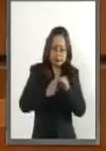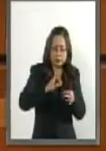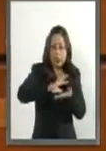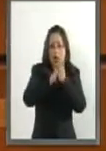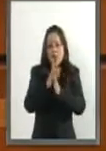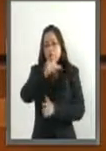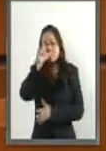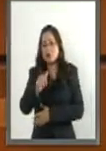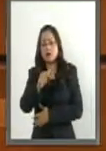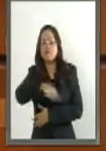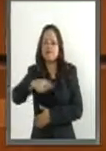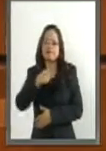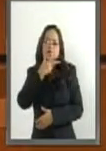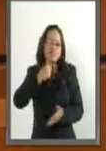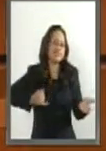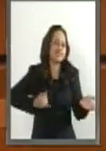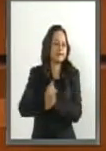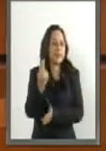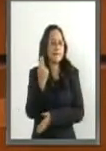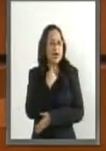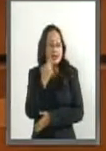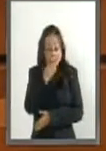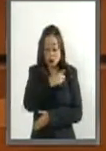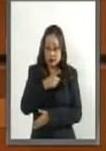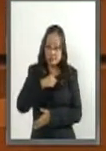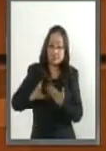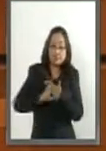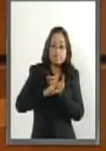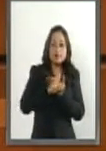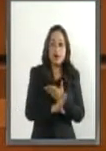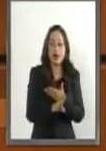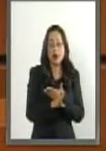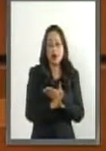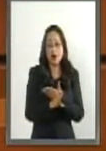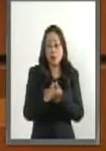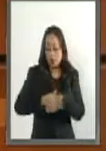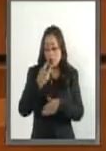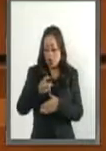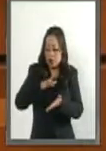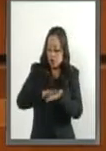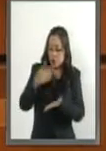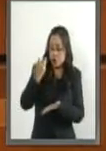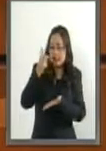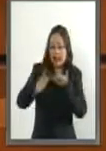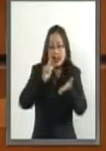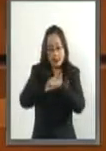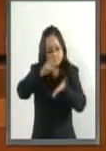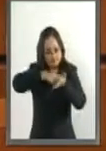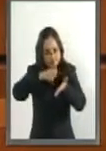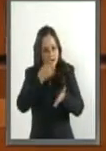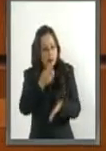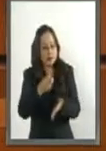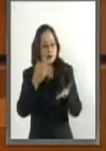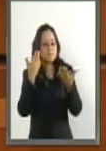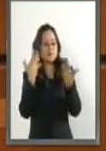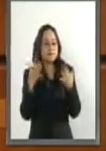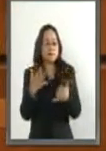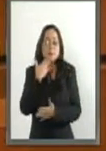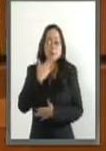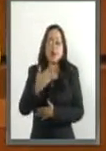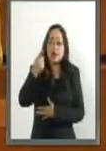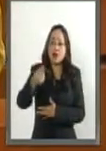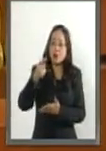terminen siendo asesinadas. Eso es lo que hay que evitar y por eso es que apoyo esta reforma y felicito a la Comisión